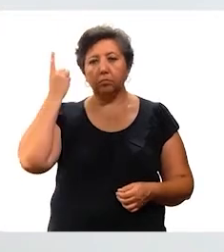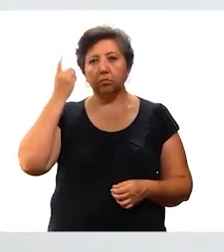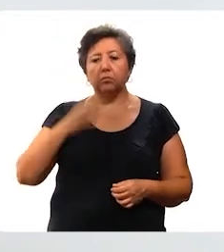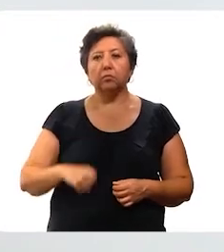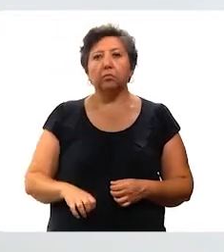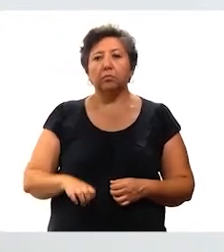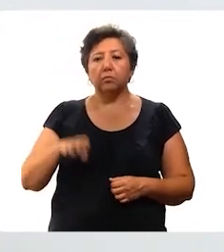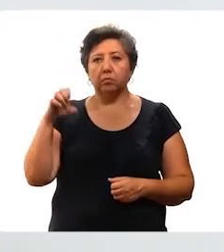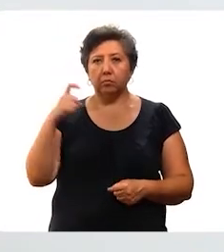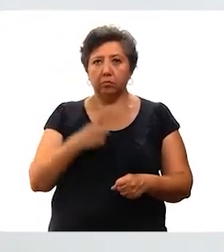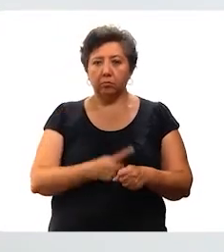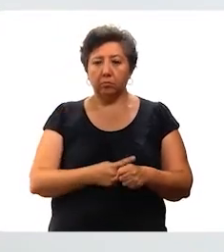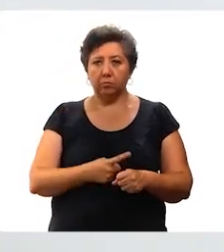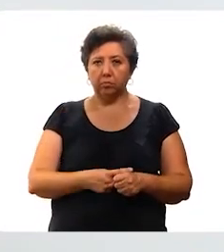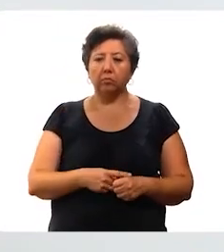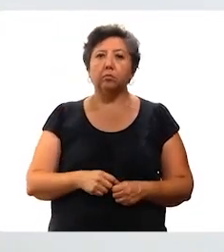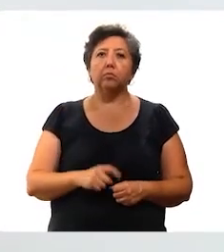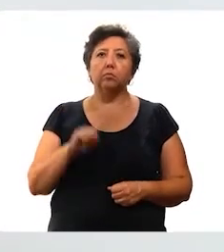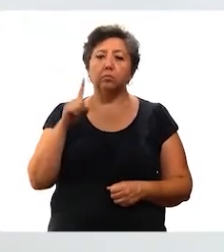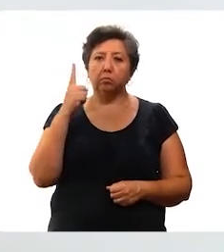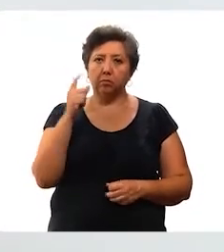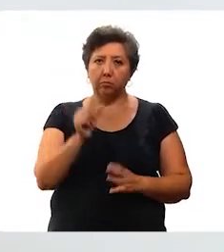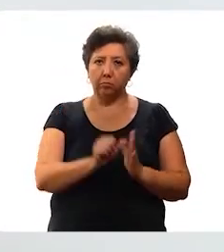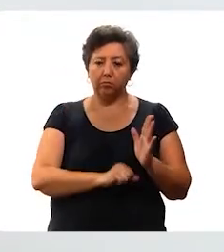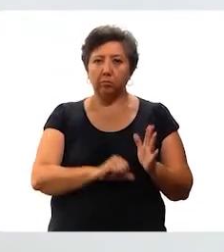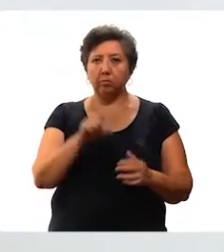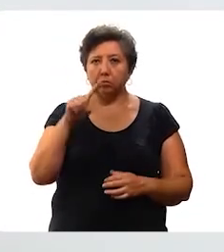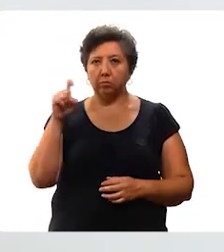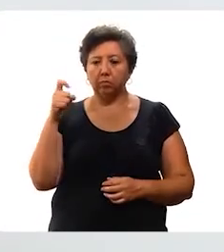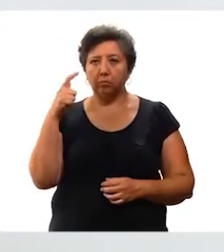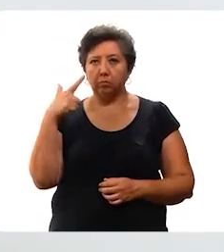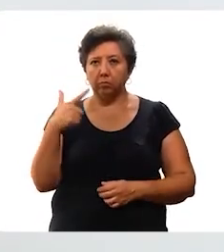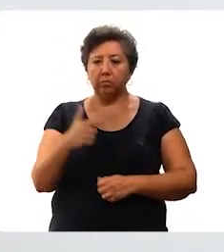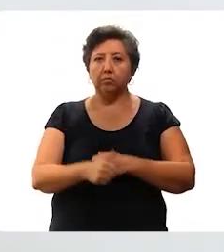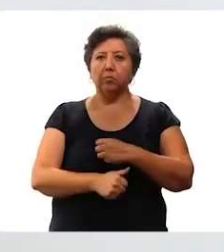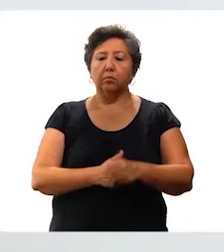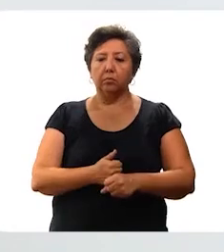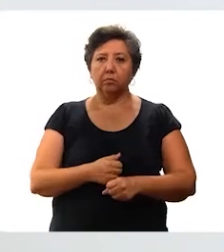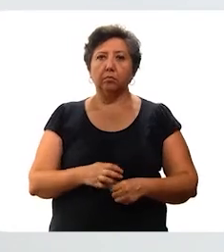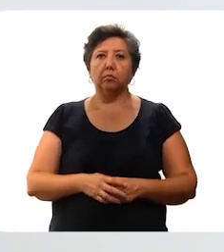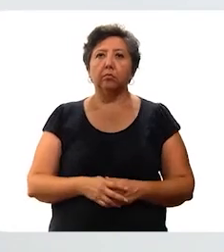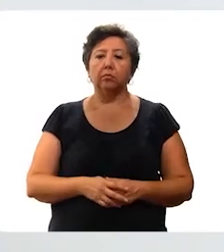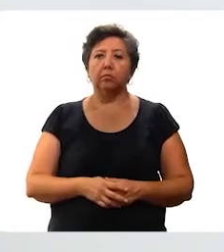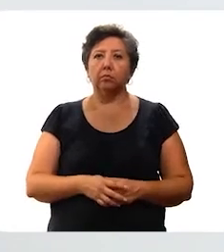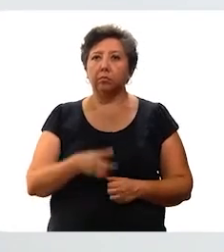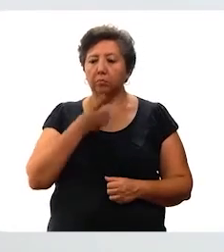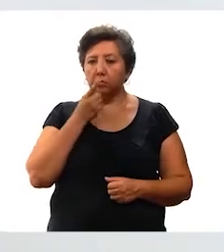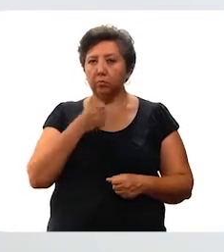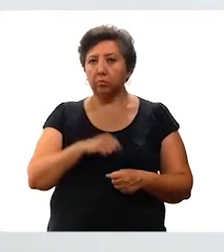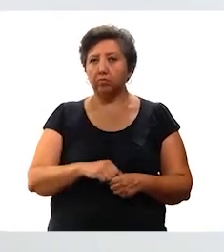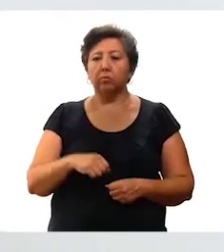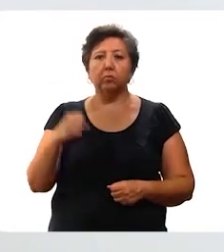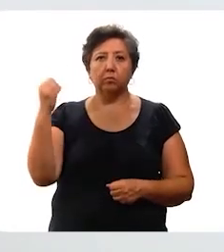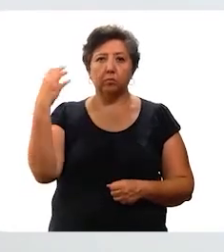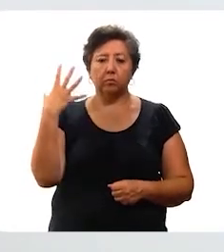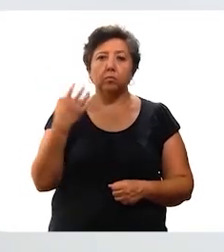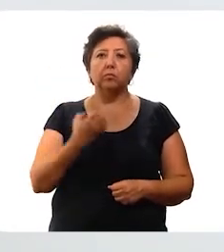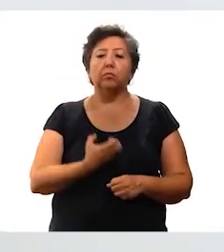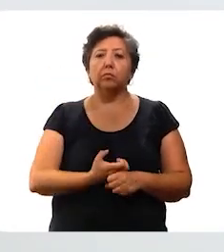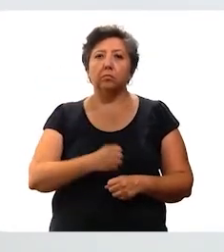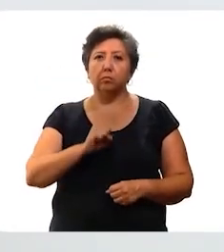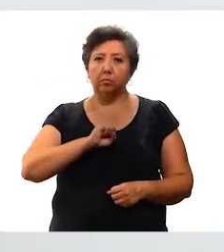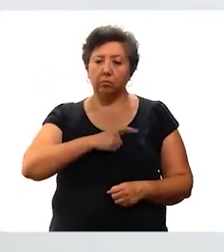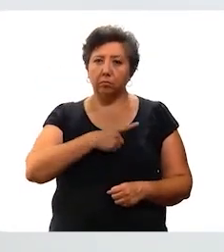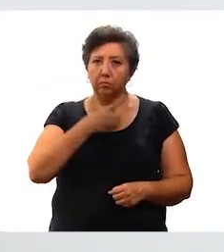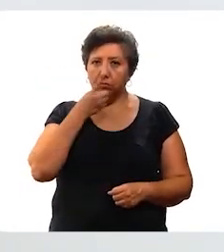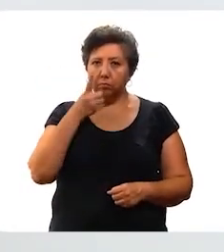de diagnóstico. El rango de edad de los casos es de 1 mes a 107 años. Los indicadores semanales de